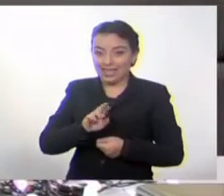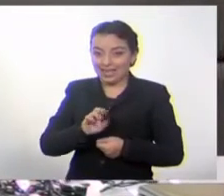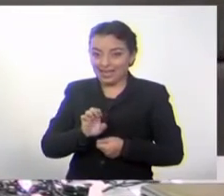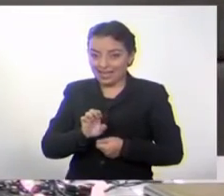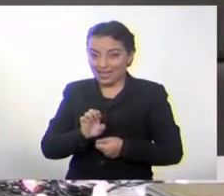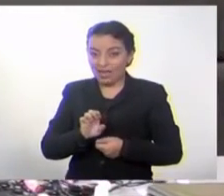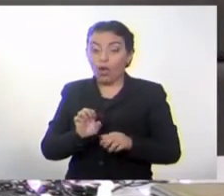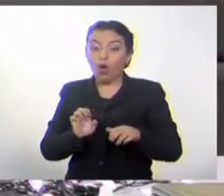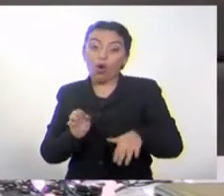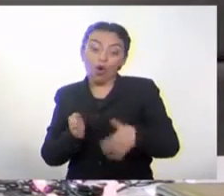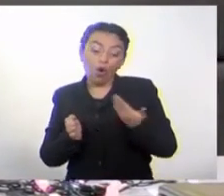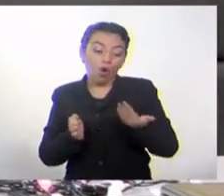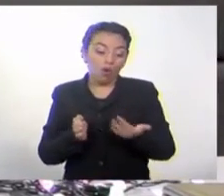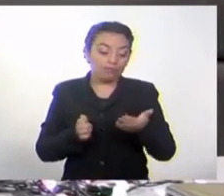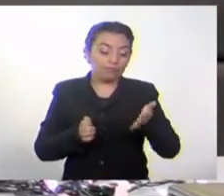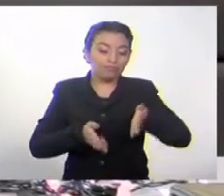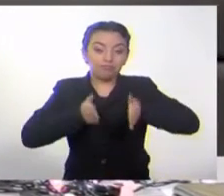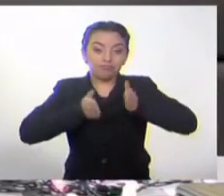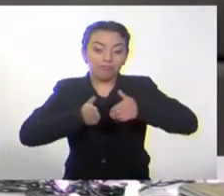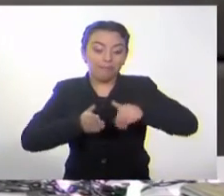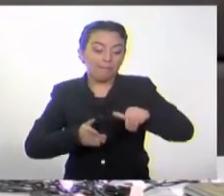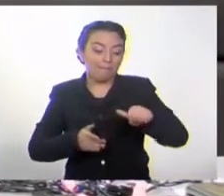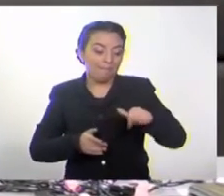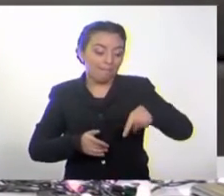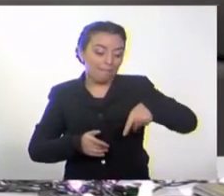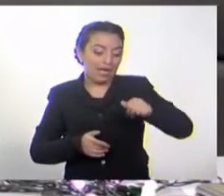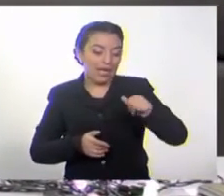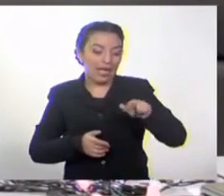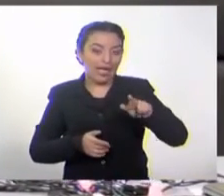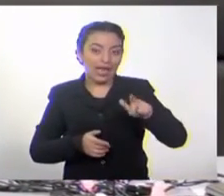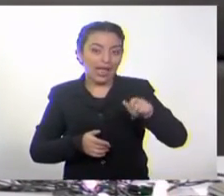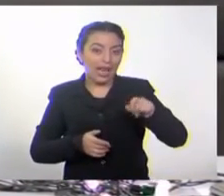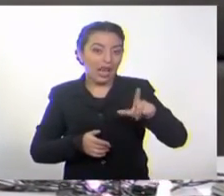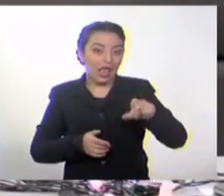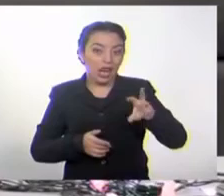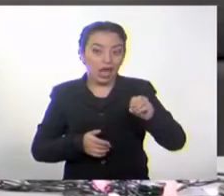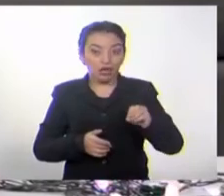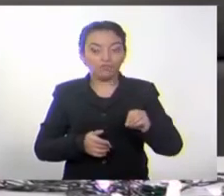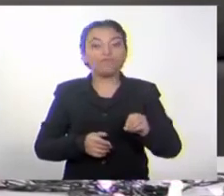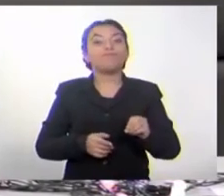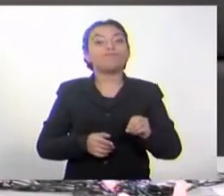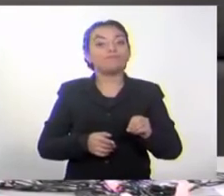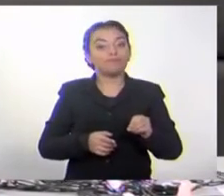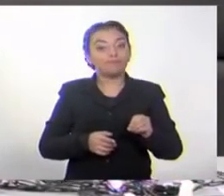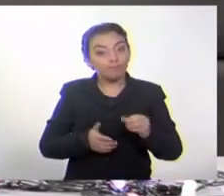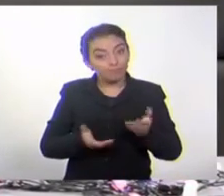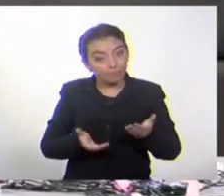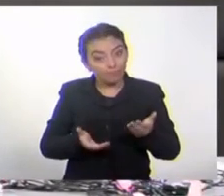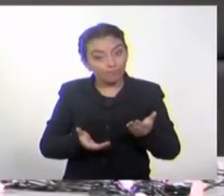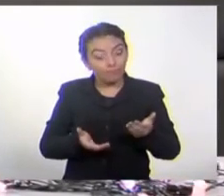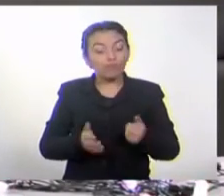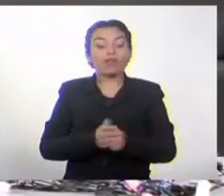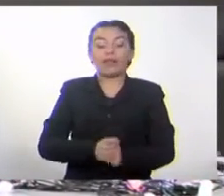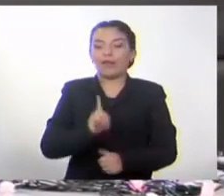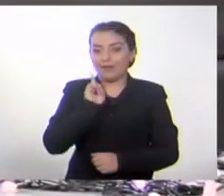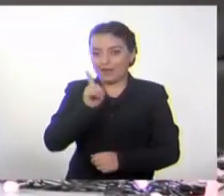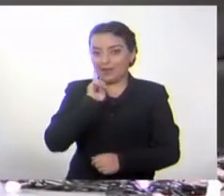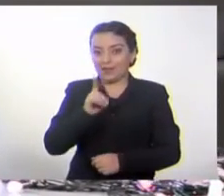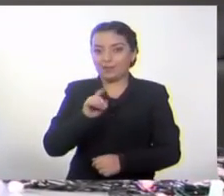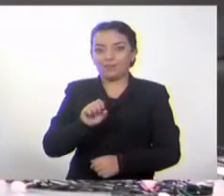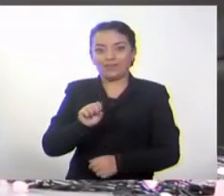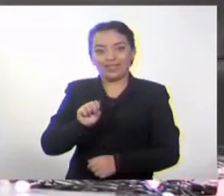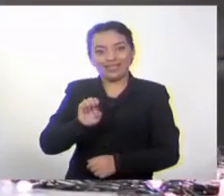respuesta fue un circuito en serie, estás en lo correcto. Para toda esta clase, si notas,